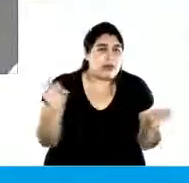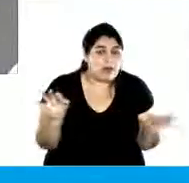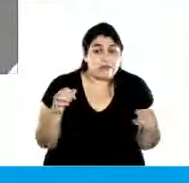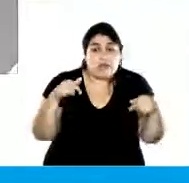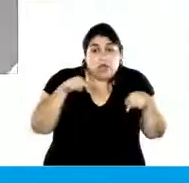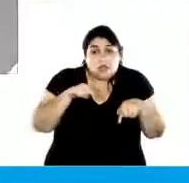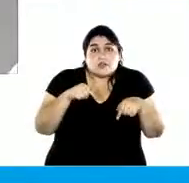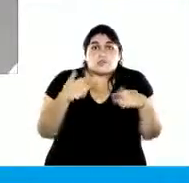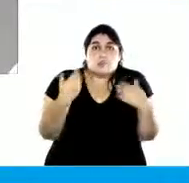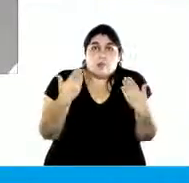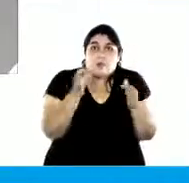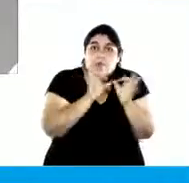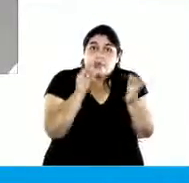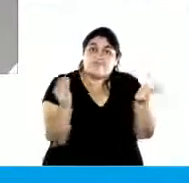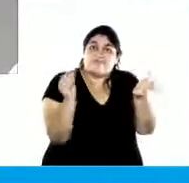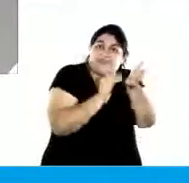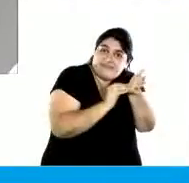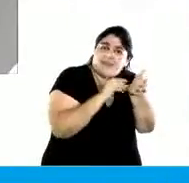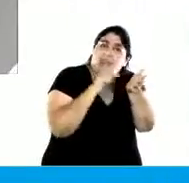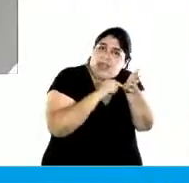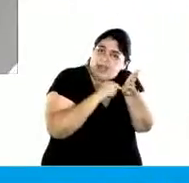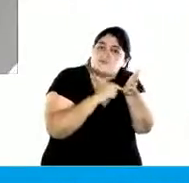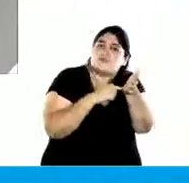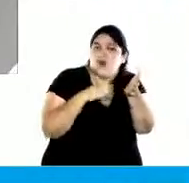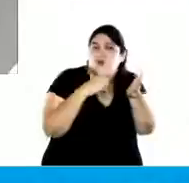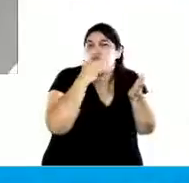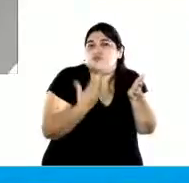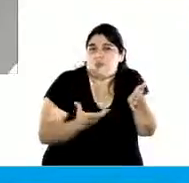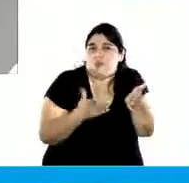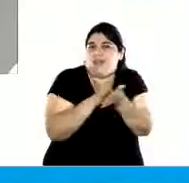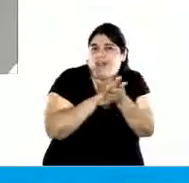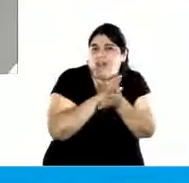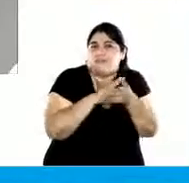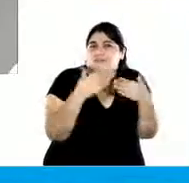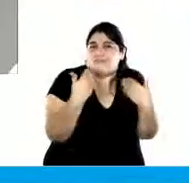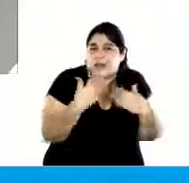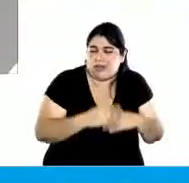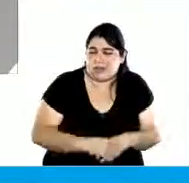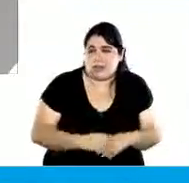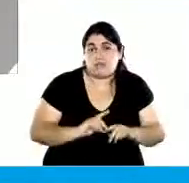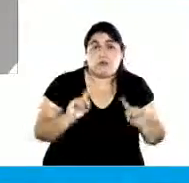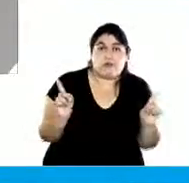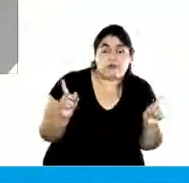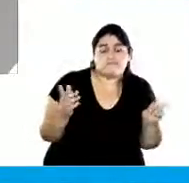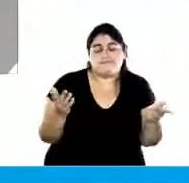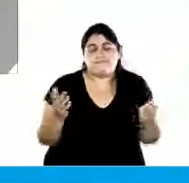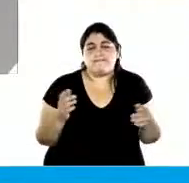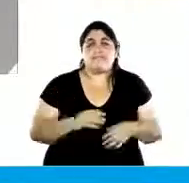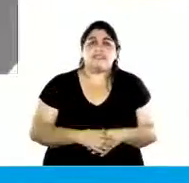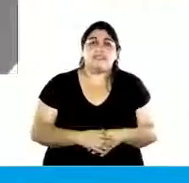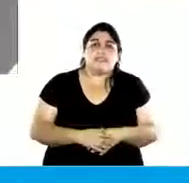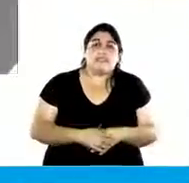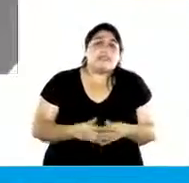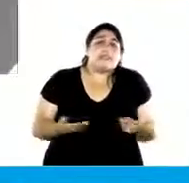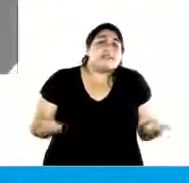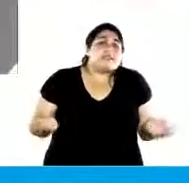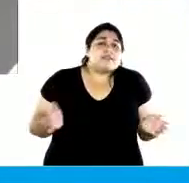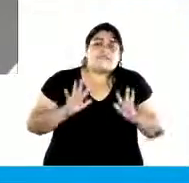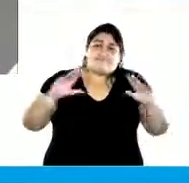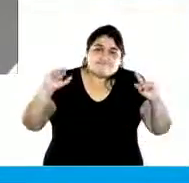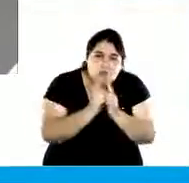haberlo tratado y esto hubiera sido, creo que realmente, mucho más afectiva, más afectado. Pero en síntesis,